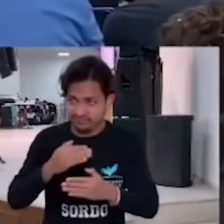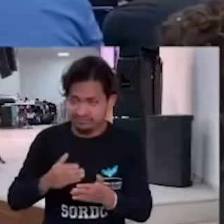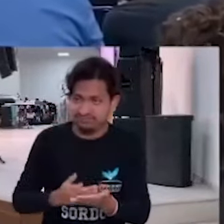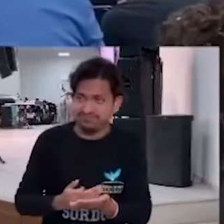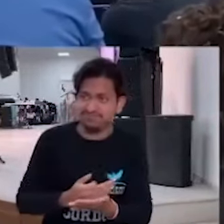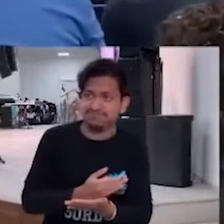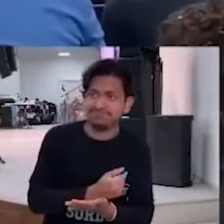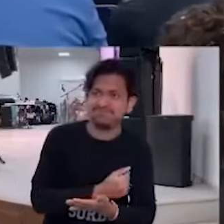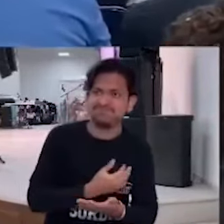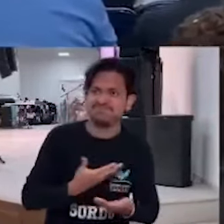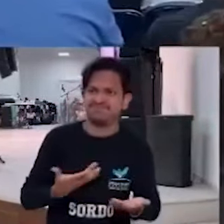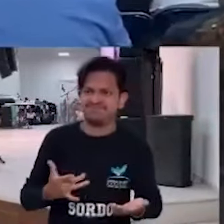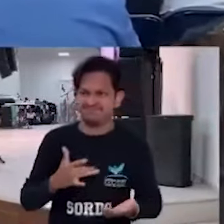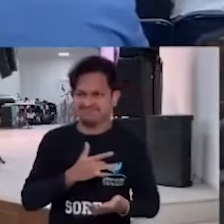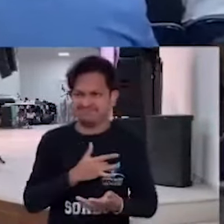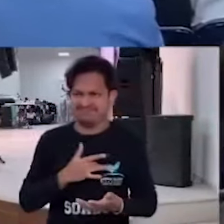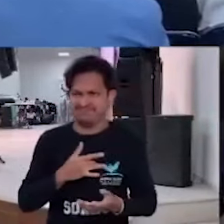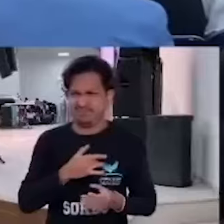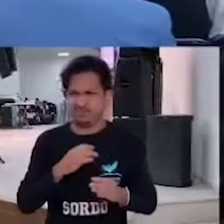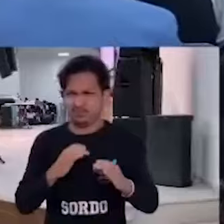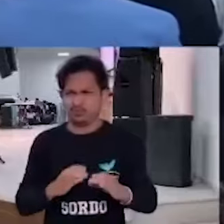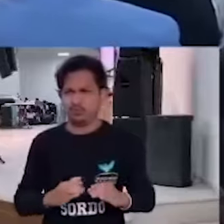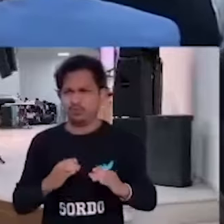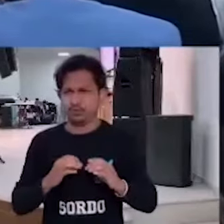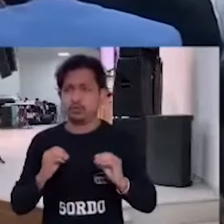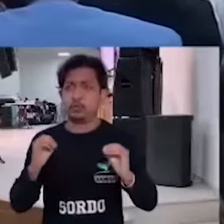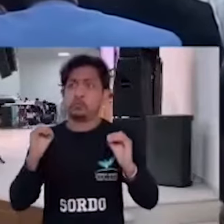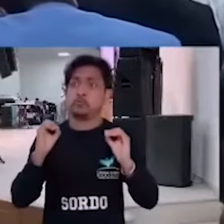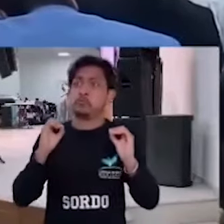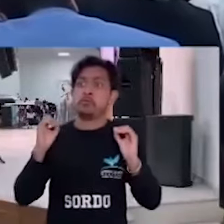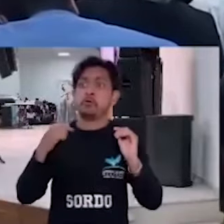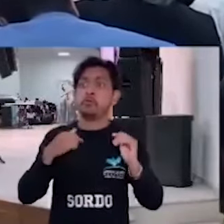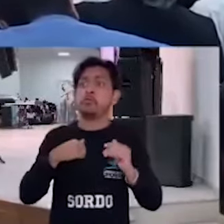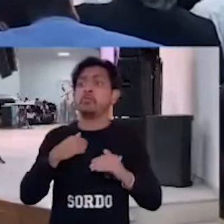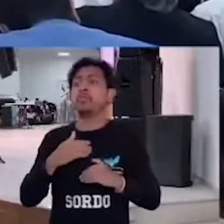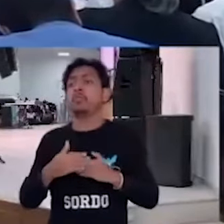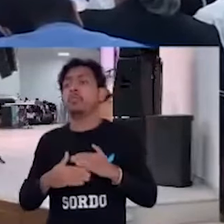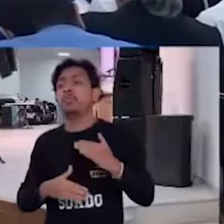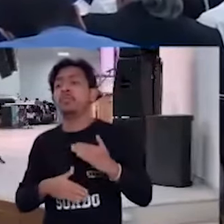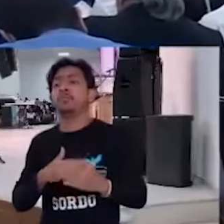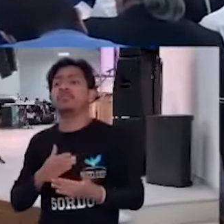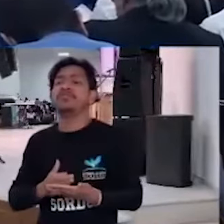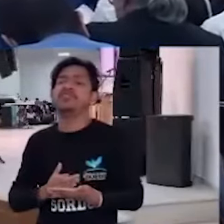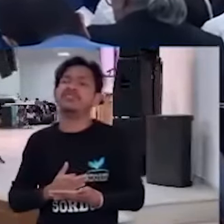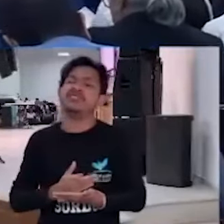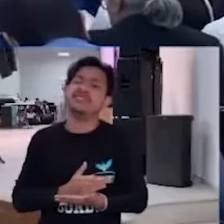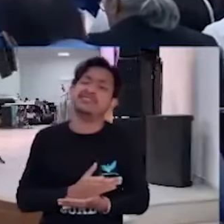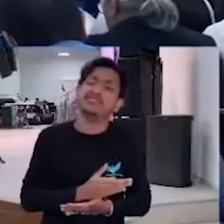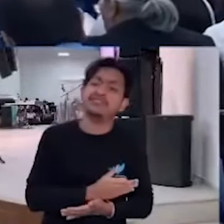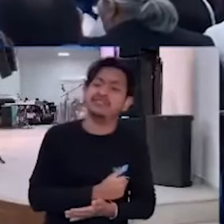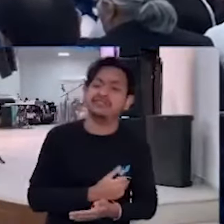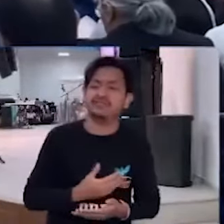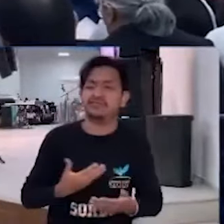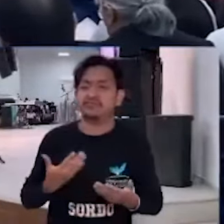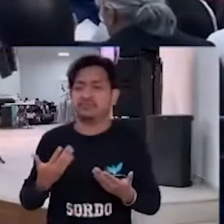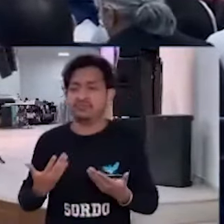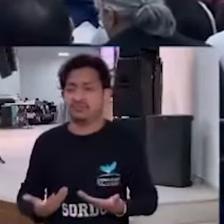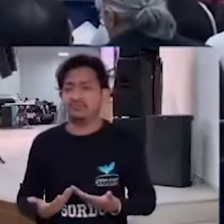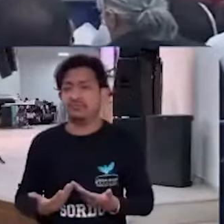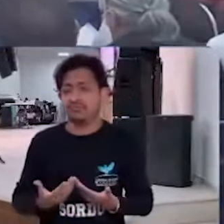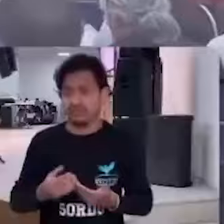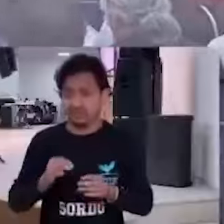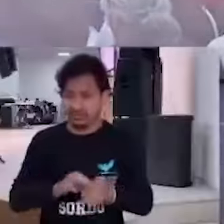su corazón, lo que resultó en su caída. Entonces es esencial que los pastores cuidemos